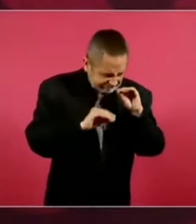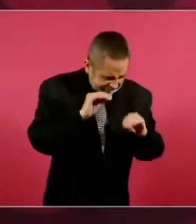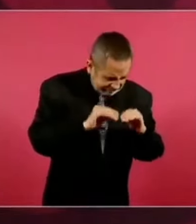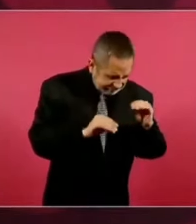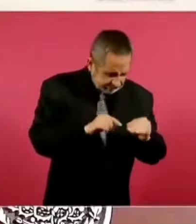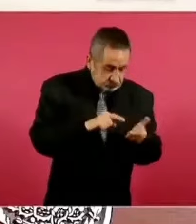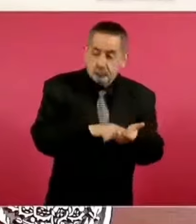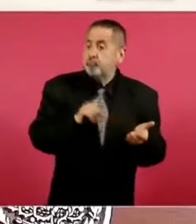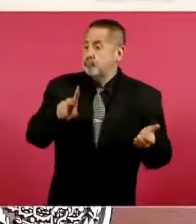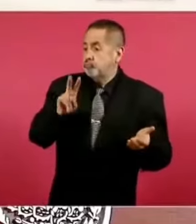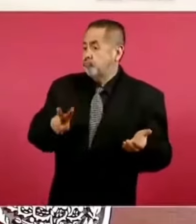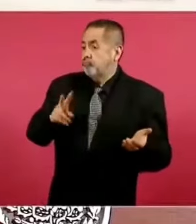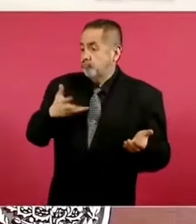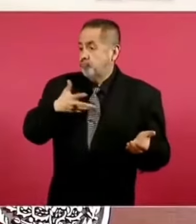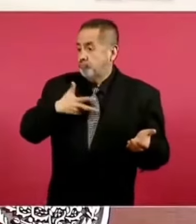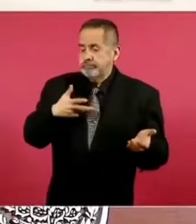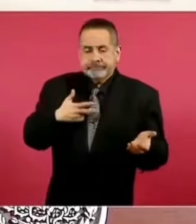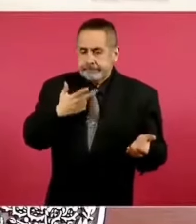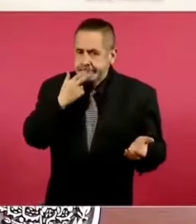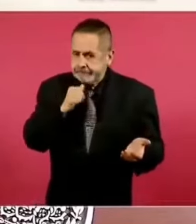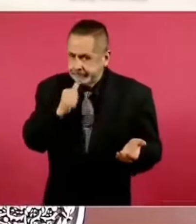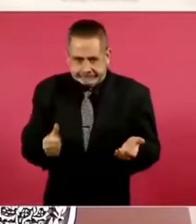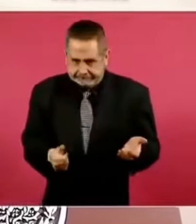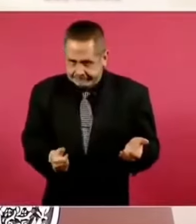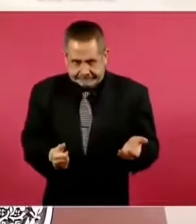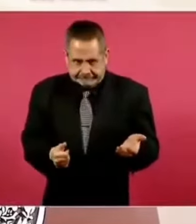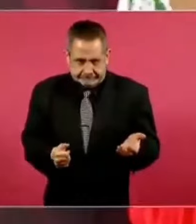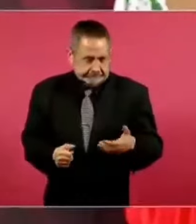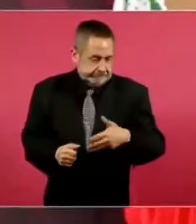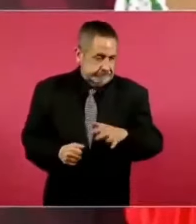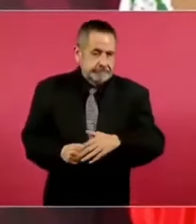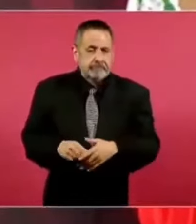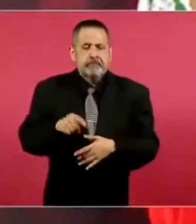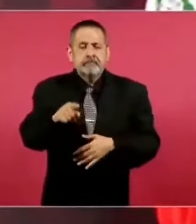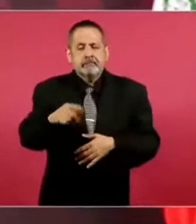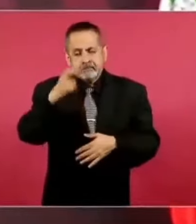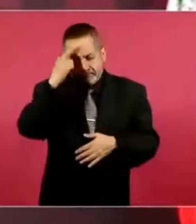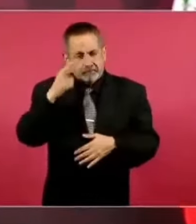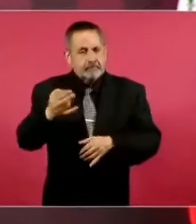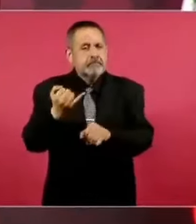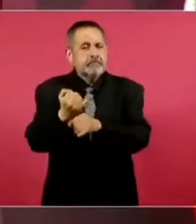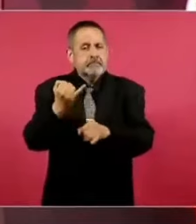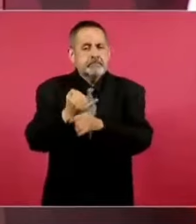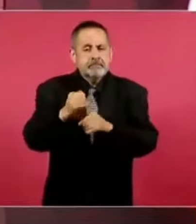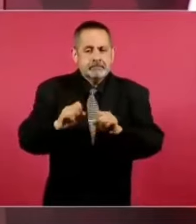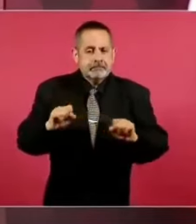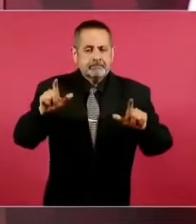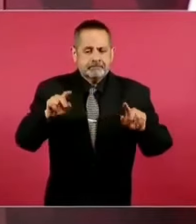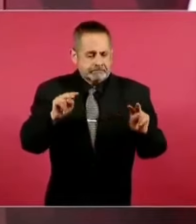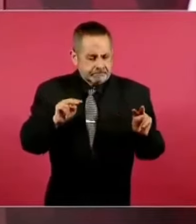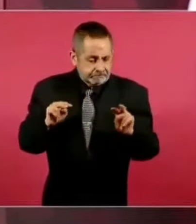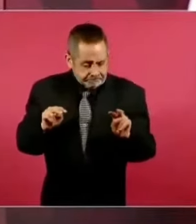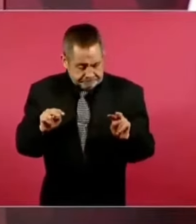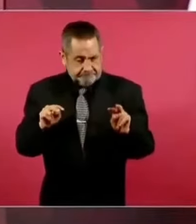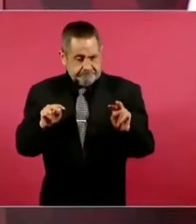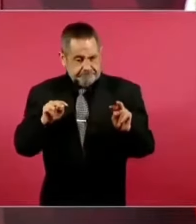información una vez en la página de internet Me encontré